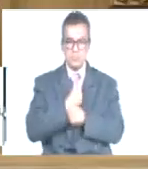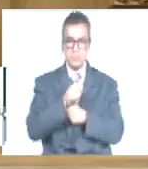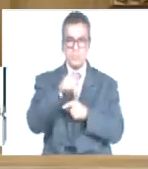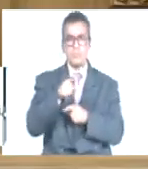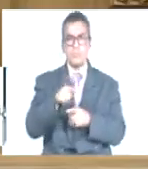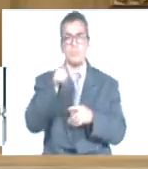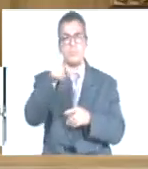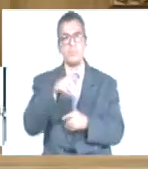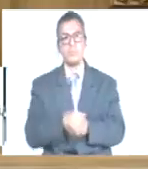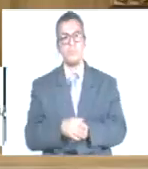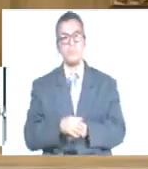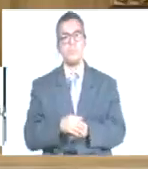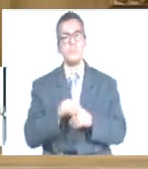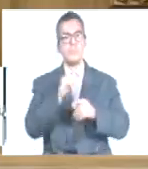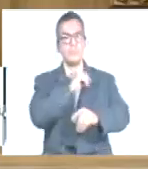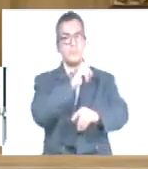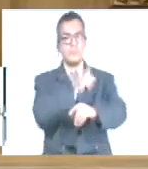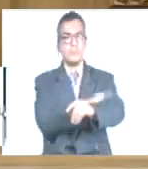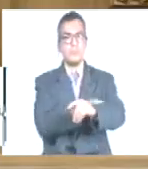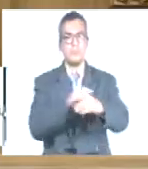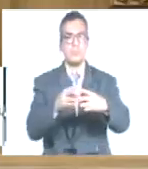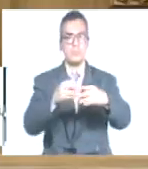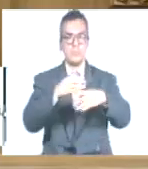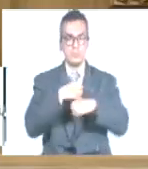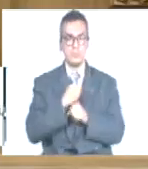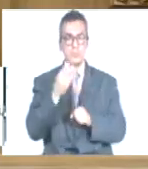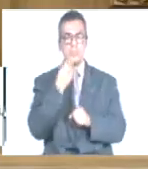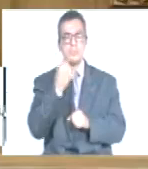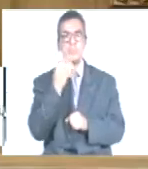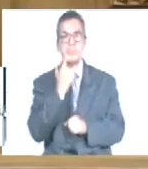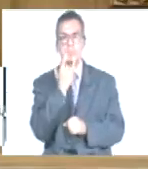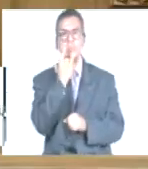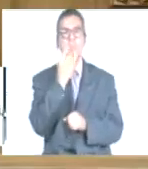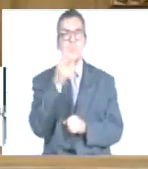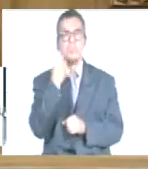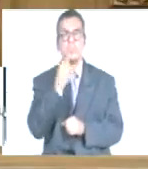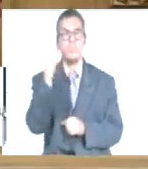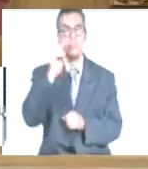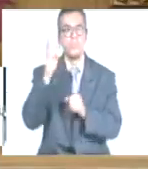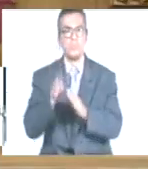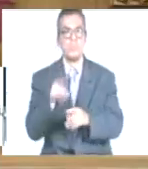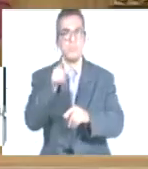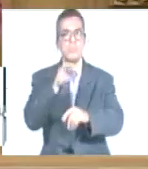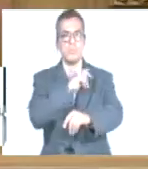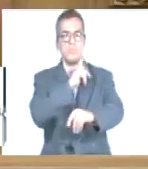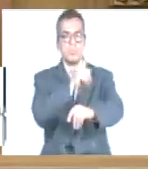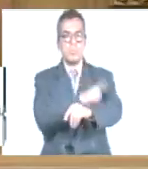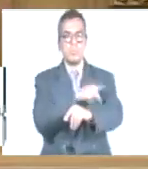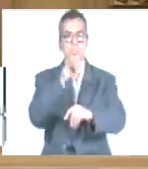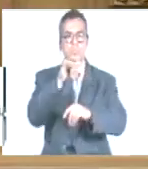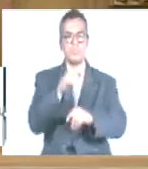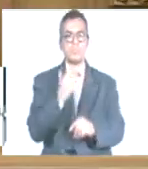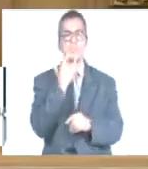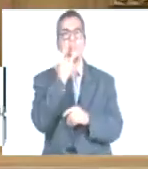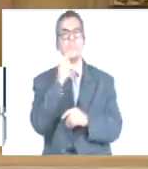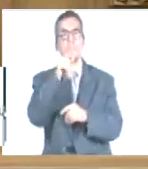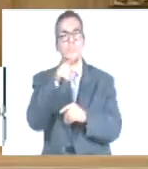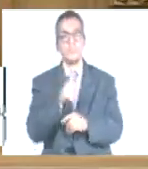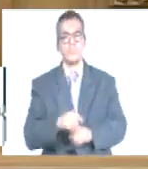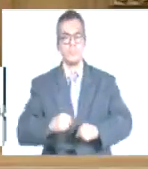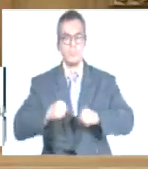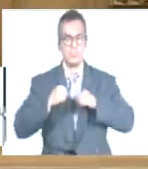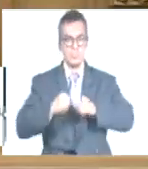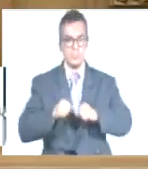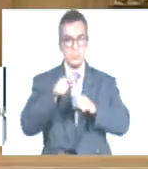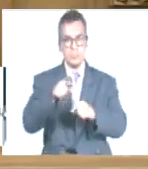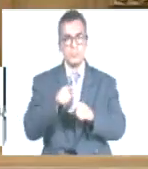que amenazaron la fuerza y la valentía de la juventud venezolana. Y con esa misma fuerza y con esa misma valentía y con ese coraje,